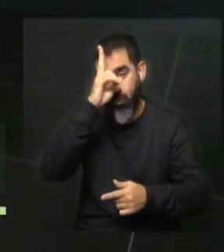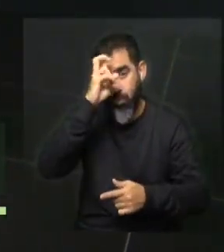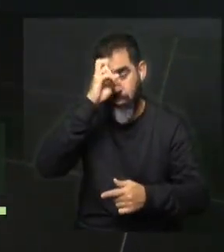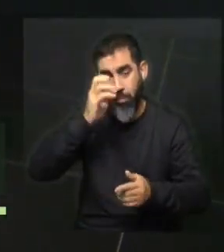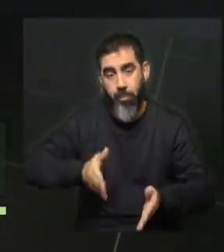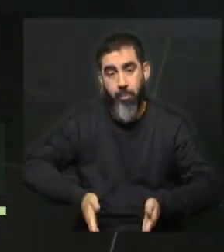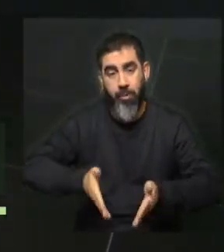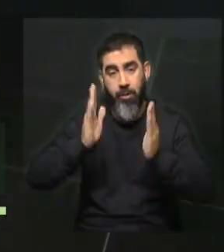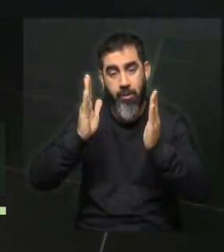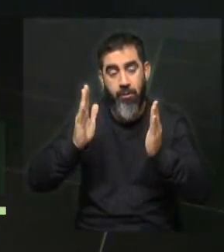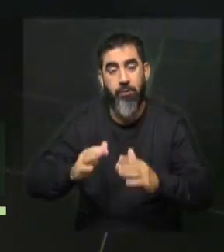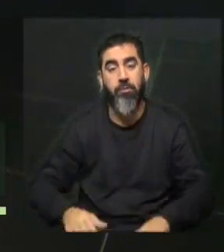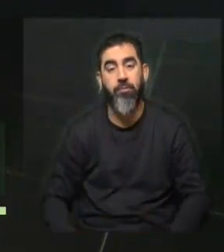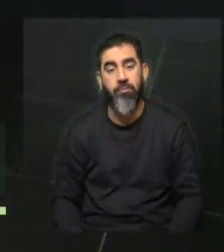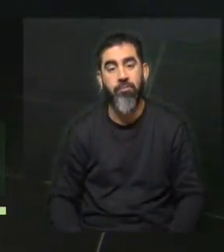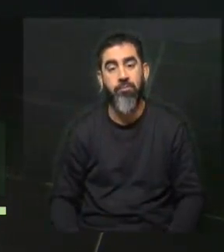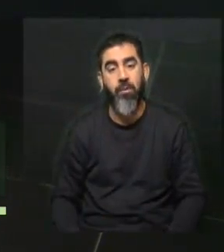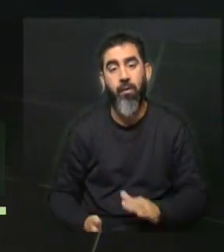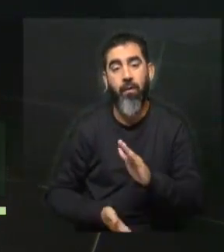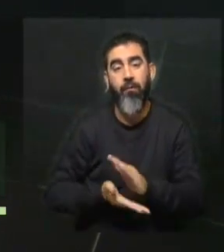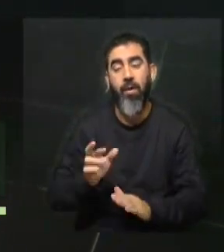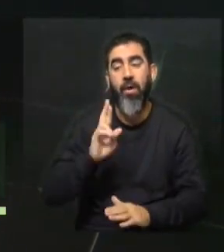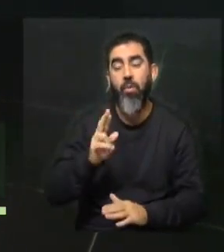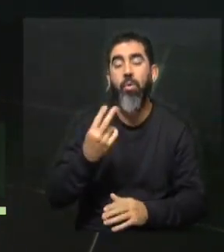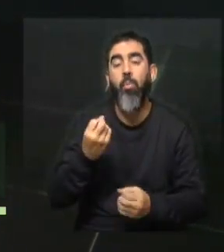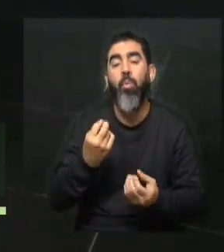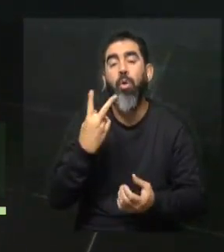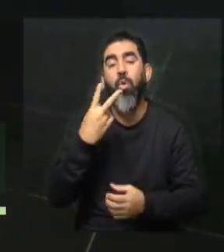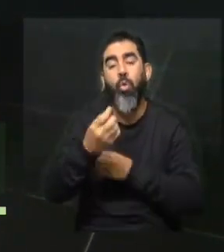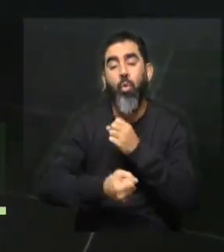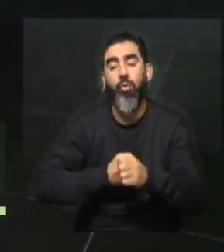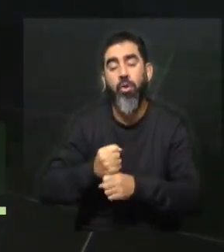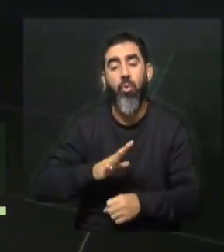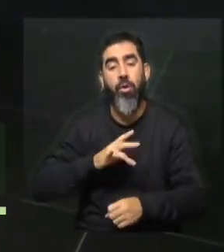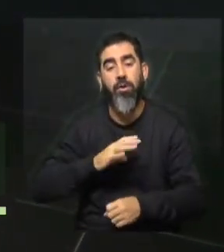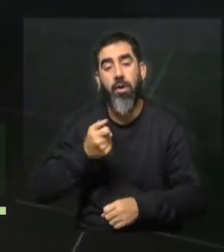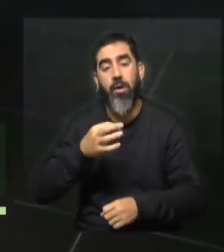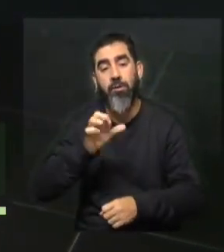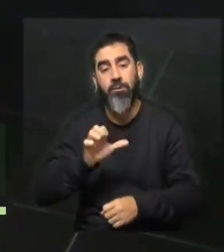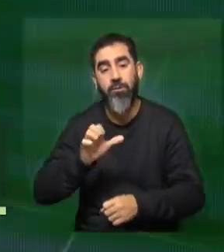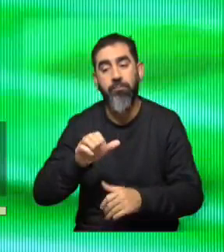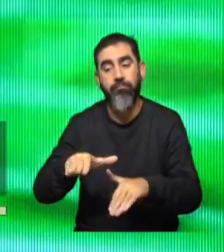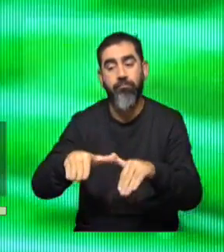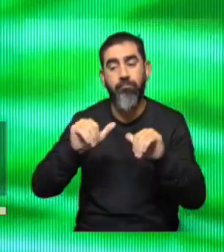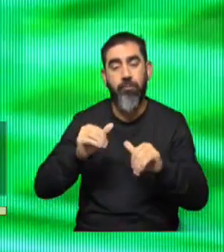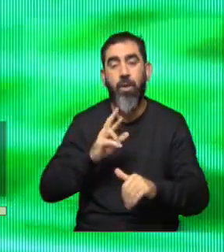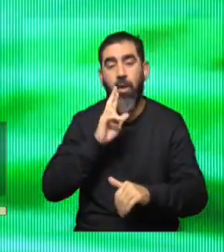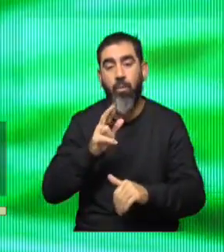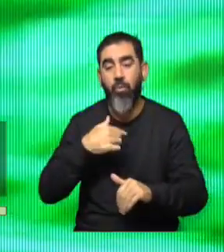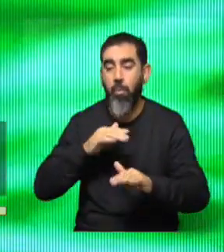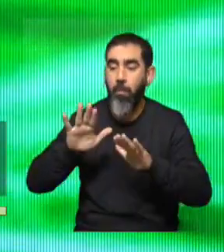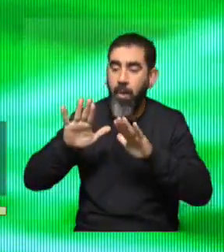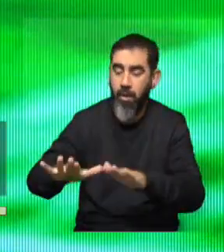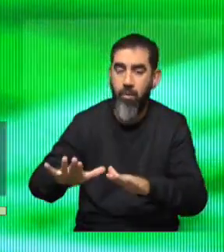clínicas iba a renunciar Porque ya llevo dos años de licencia nace y retiré mi renuncia si yo me quedé